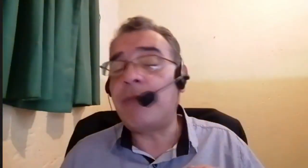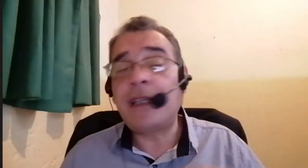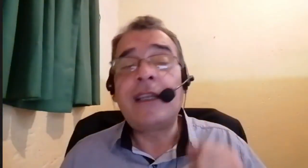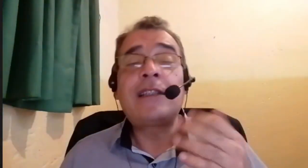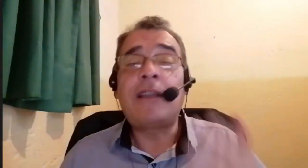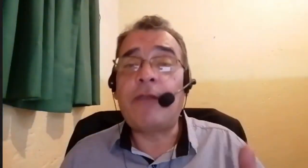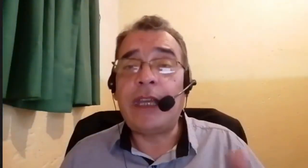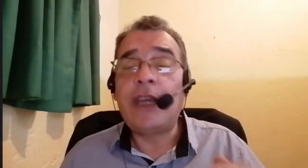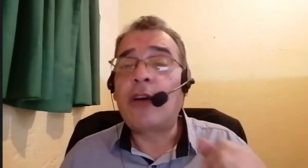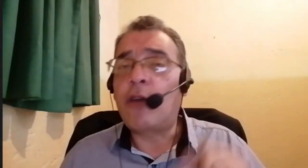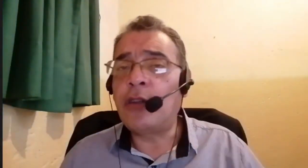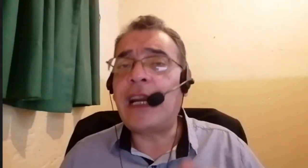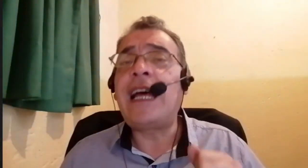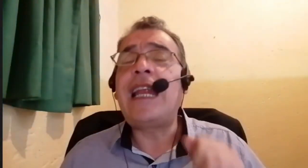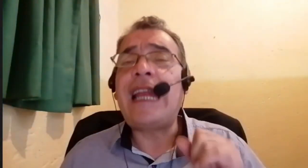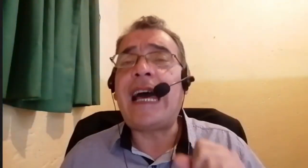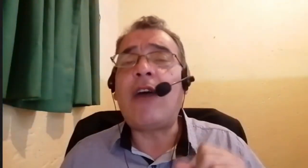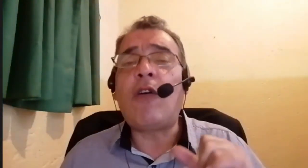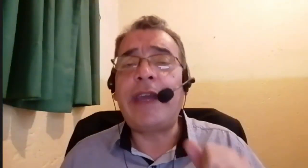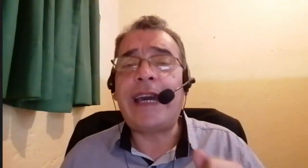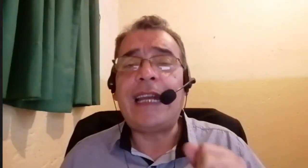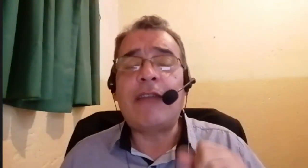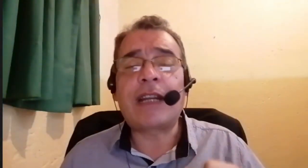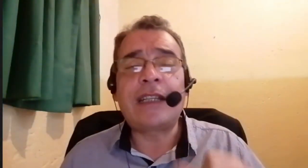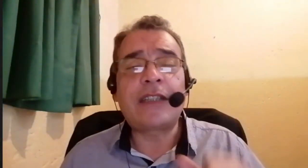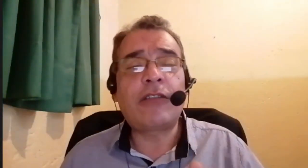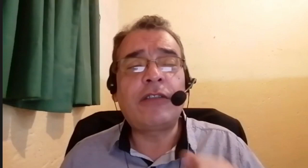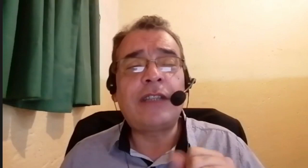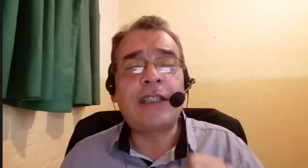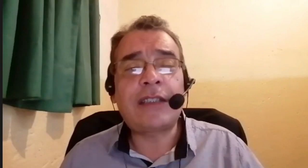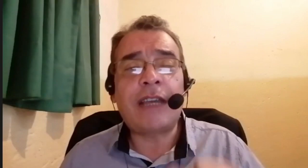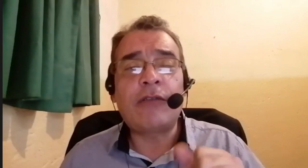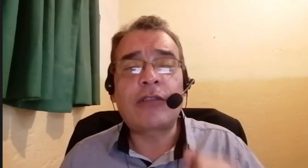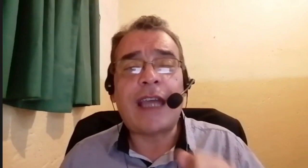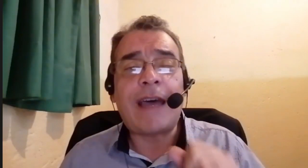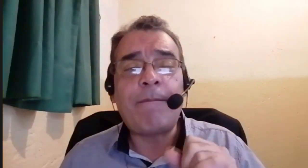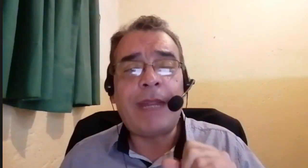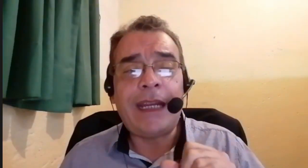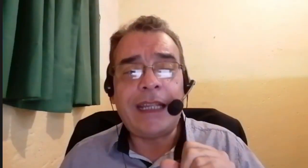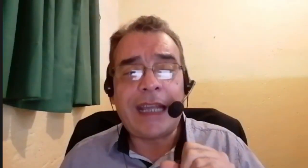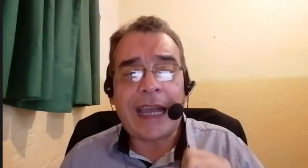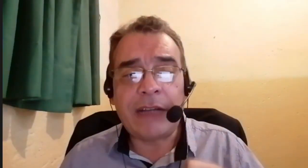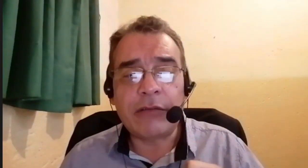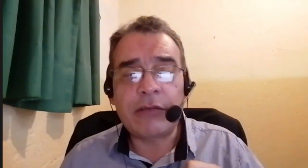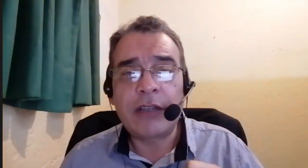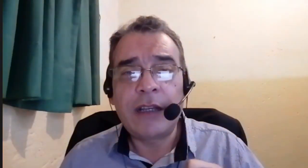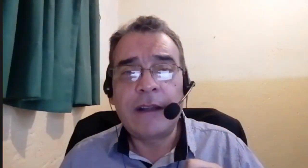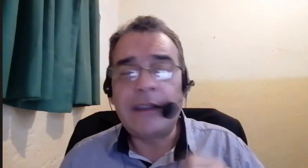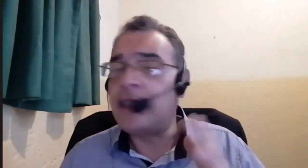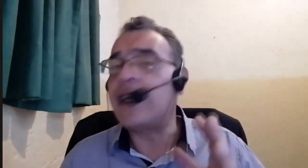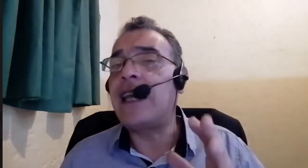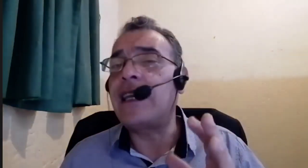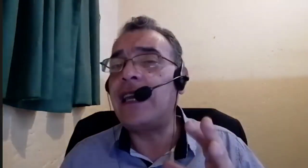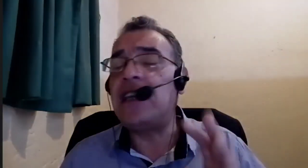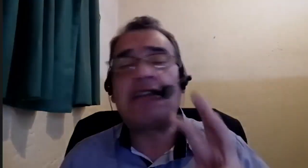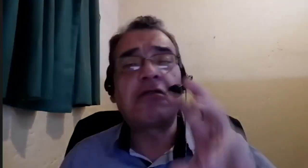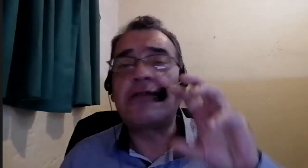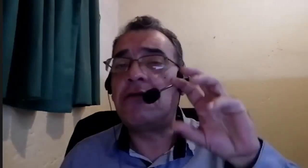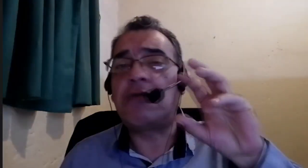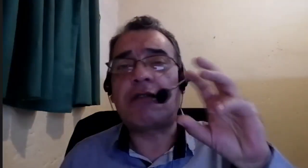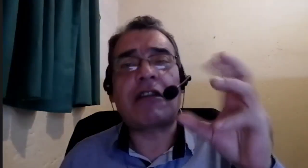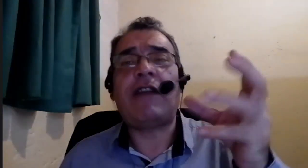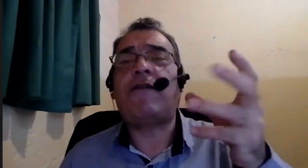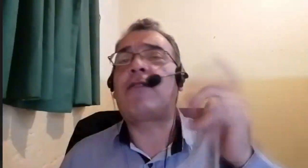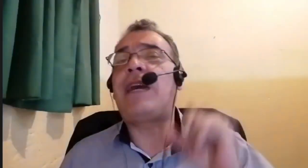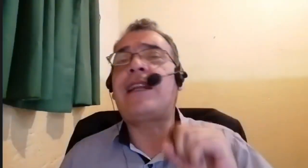ahora también se fue contra la OEA, la Organización de Estados Americanos. Dice que hay que